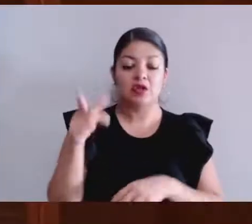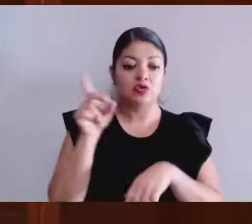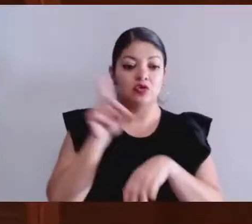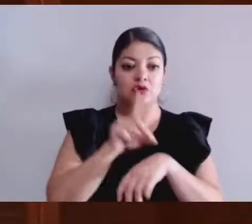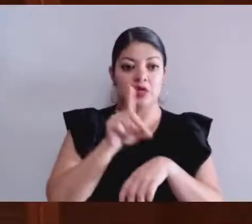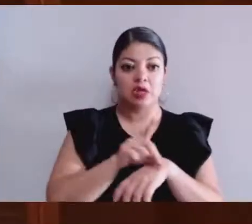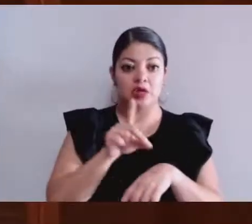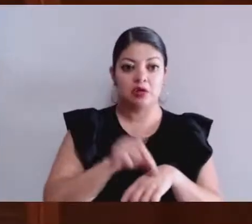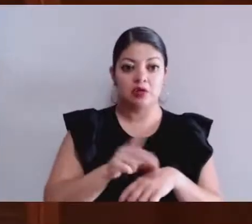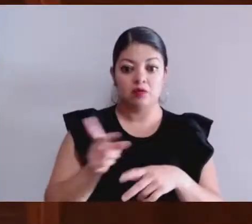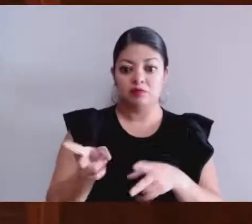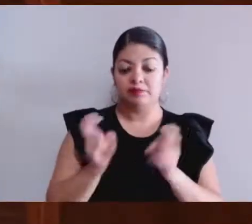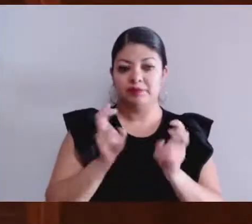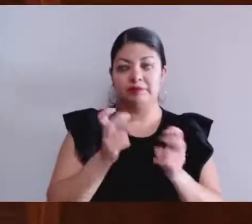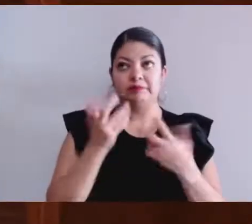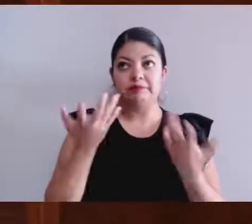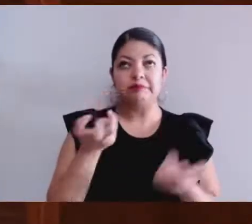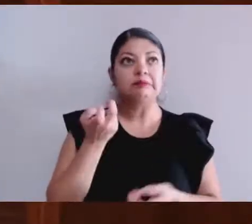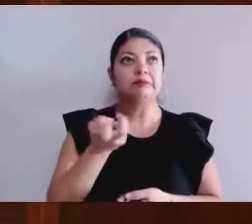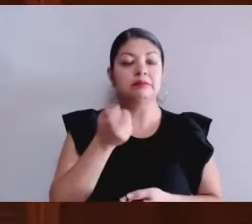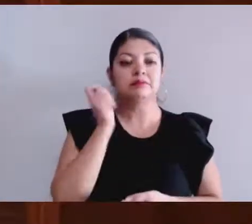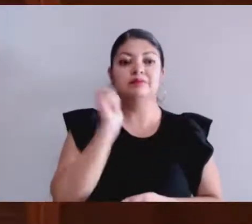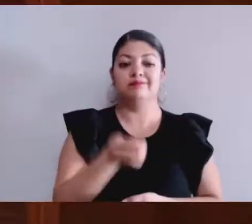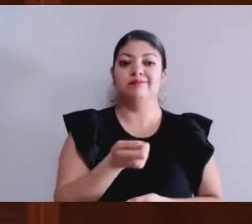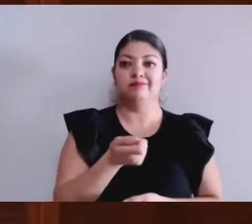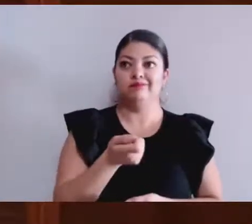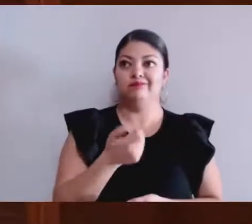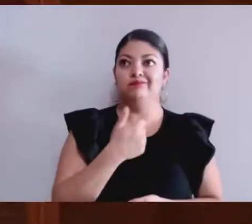diarios, lo cual es lamentable.